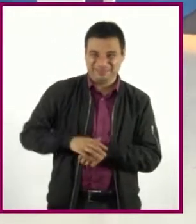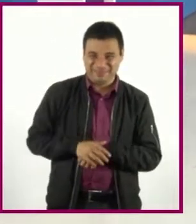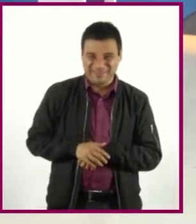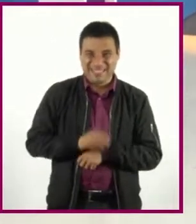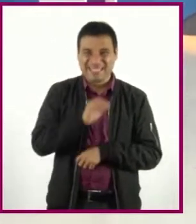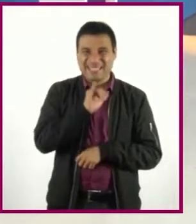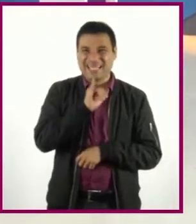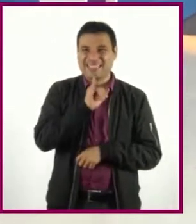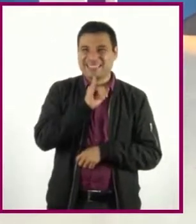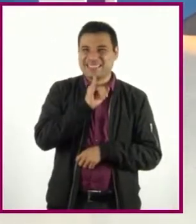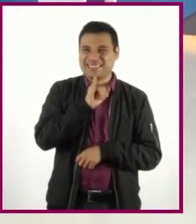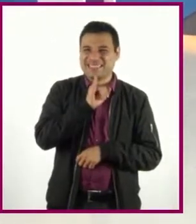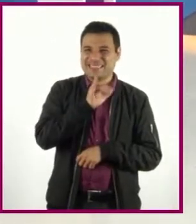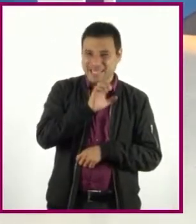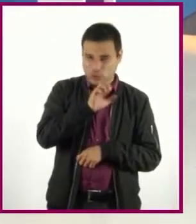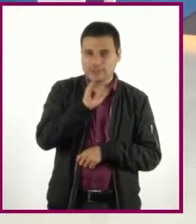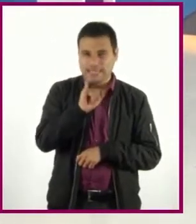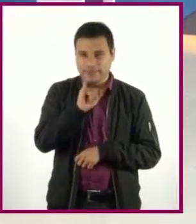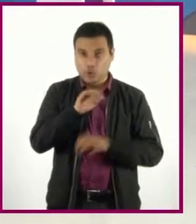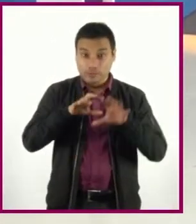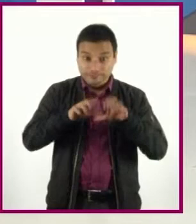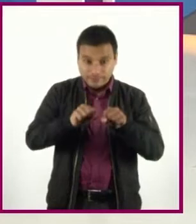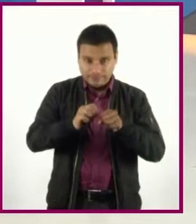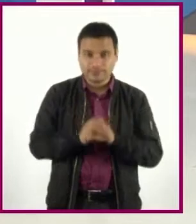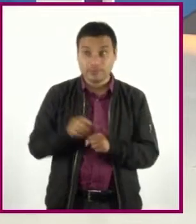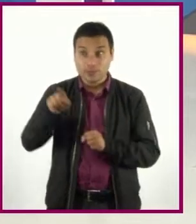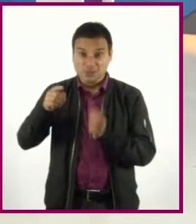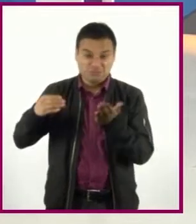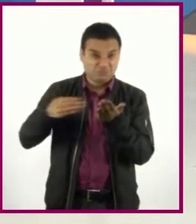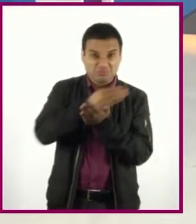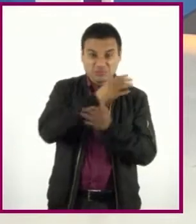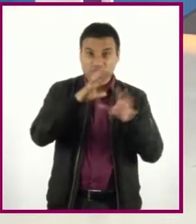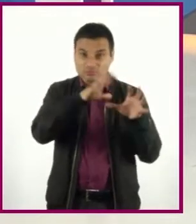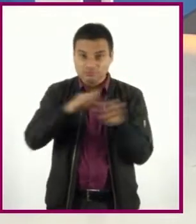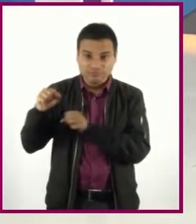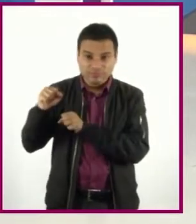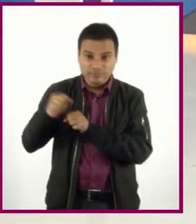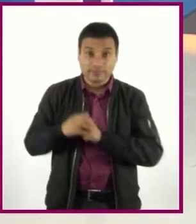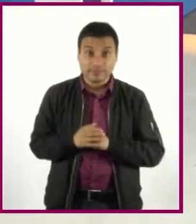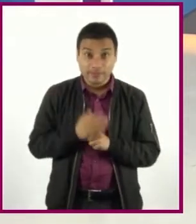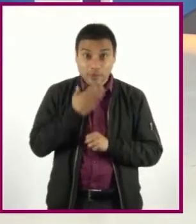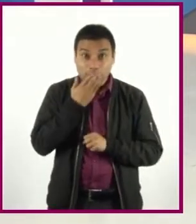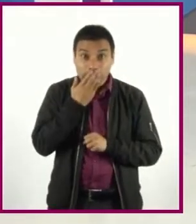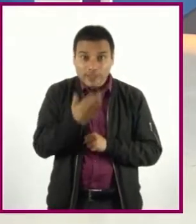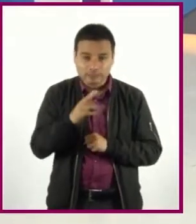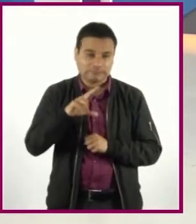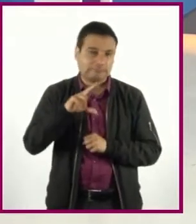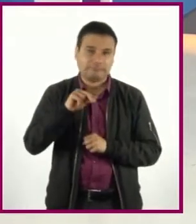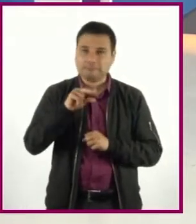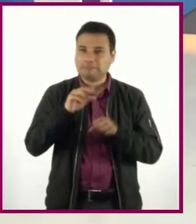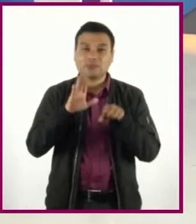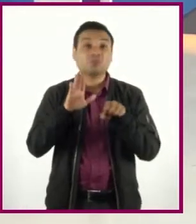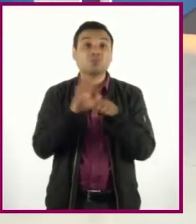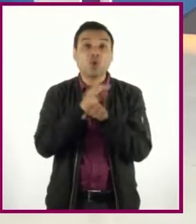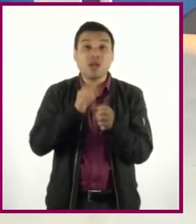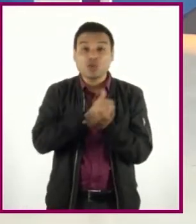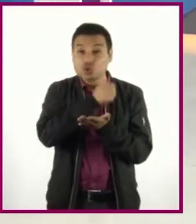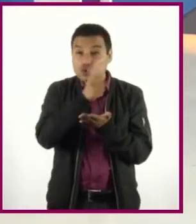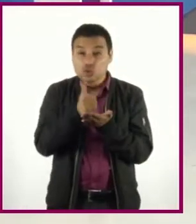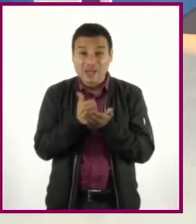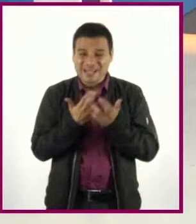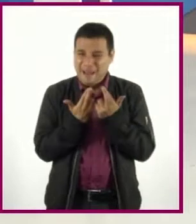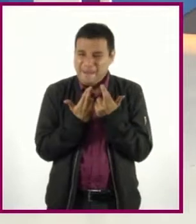de 2014. Sin embargo, la recuperación no fue tan grata, pues la ciudad quedó